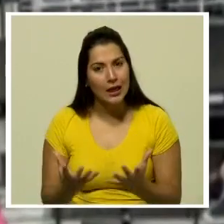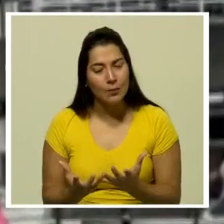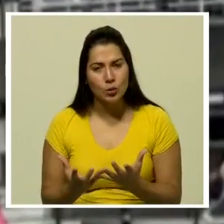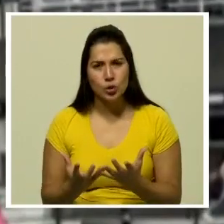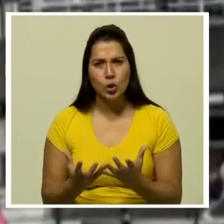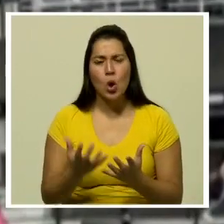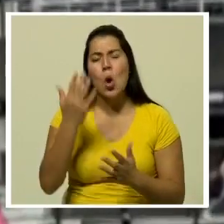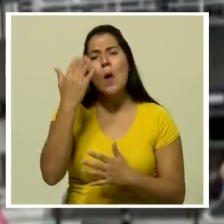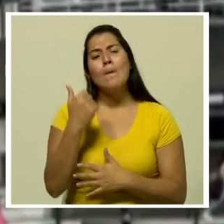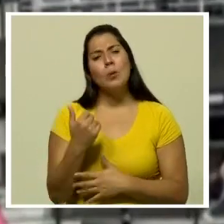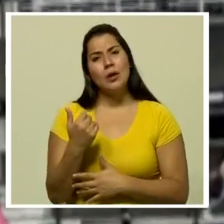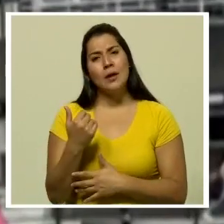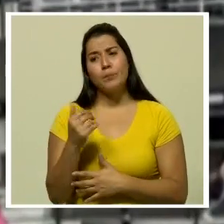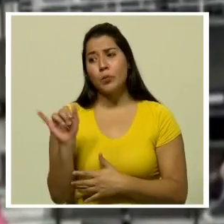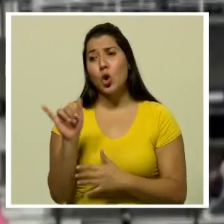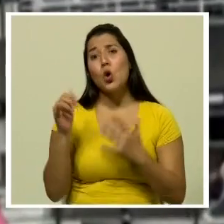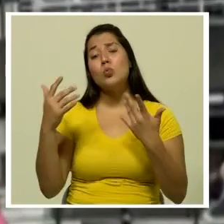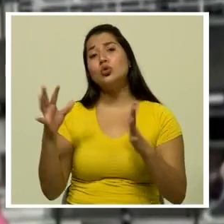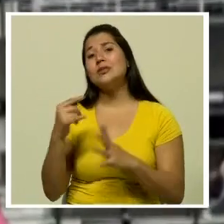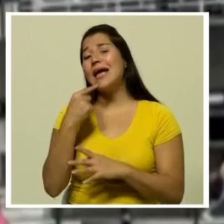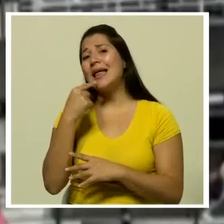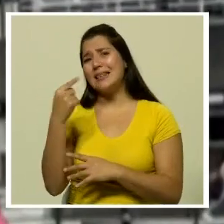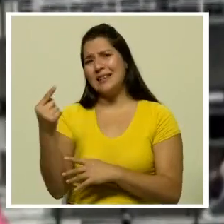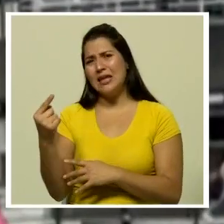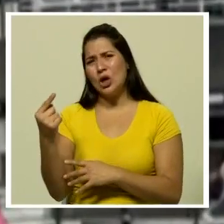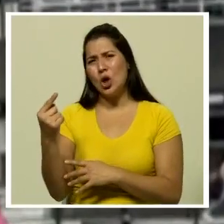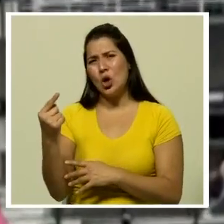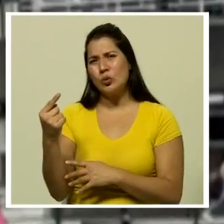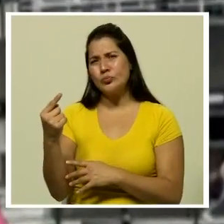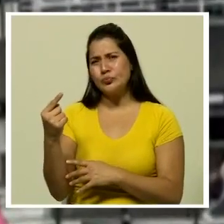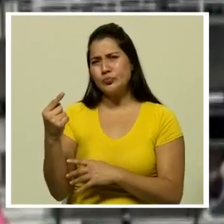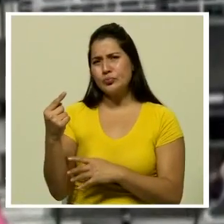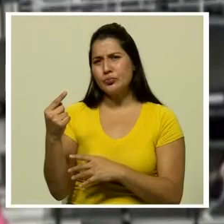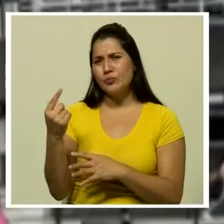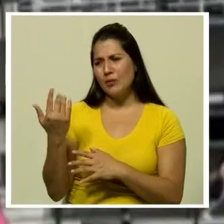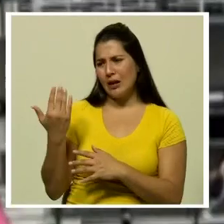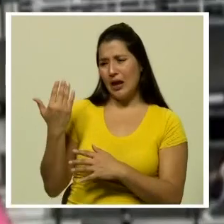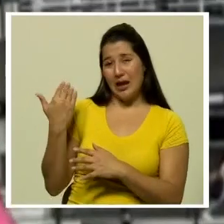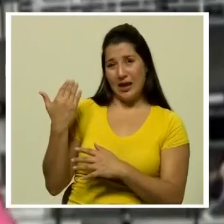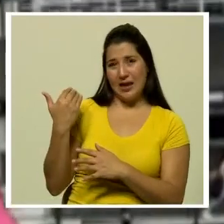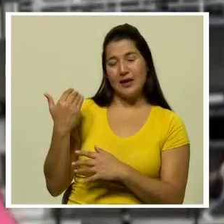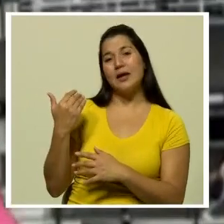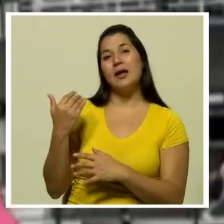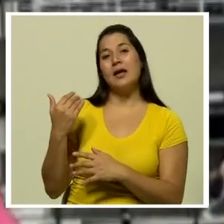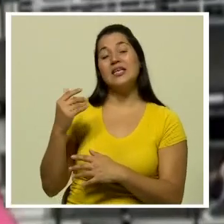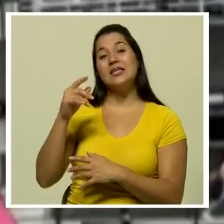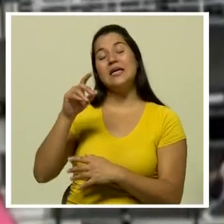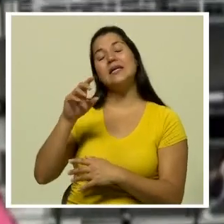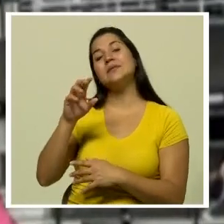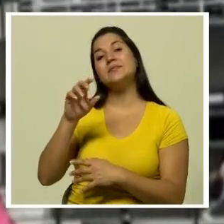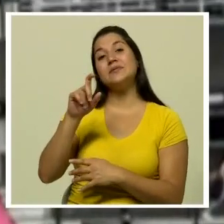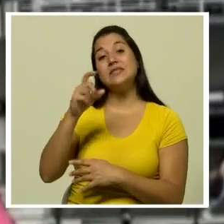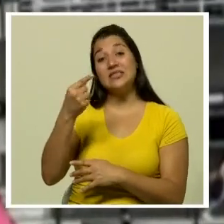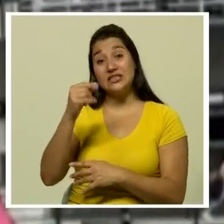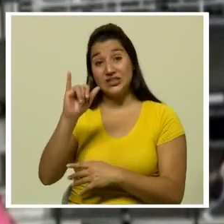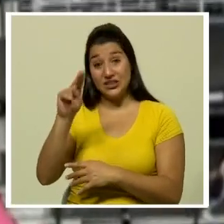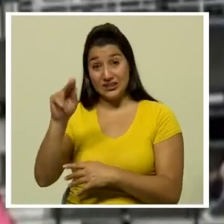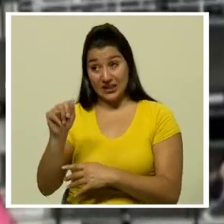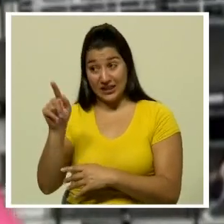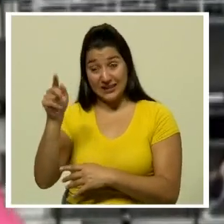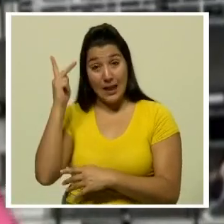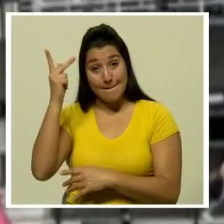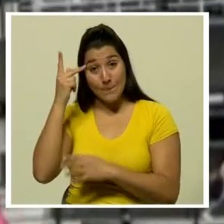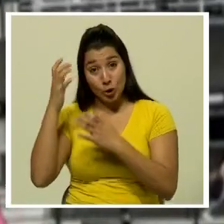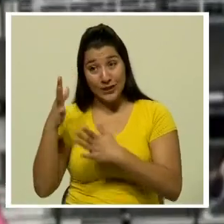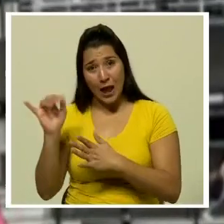bien lo decía doña Gina hace unos minutos con ustedes, son sociedades interdependientes y